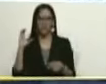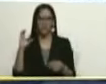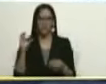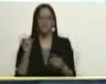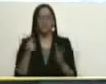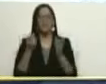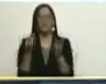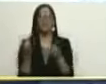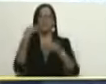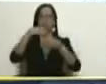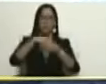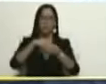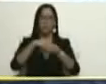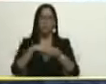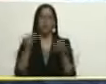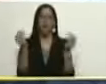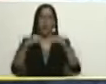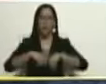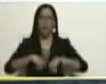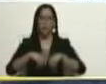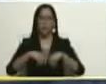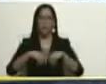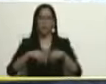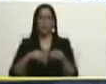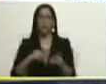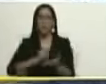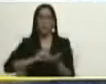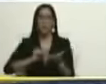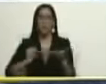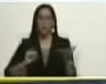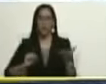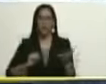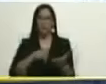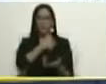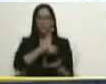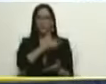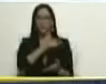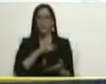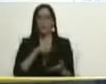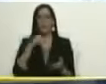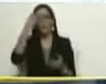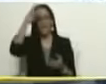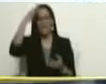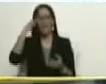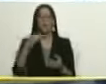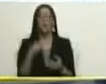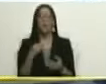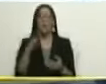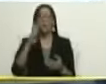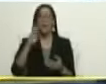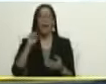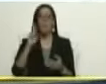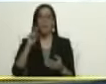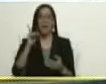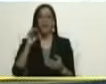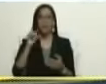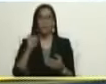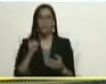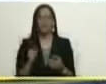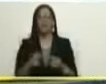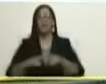los acuerdos firmados en Noruega, México, Barbados, y amplía el espectro de